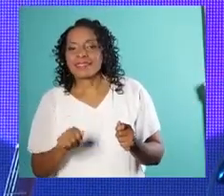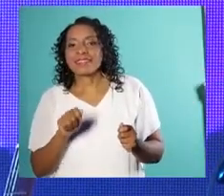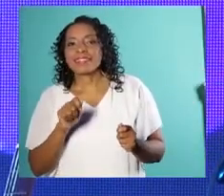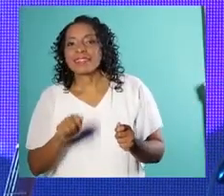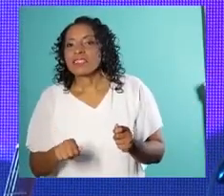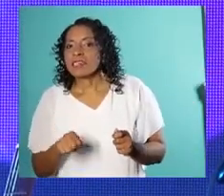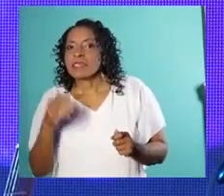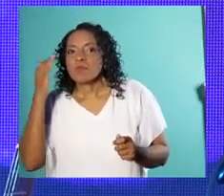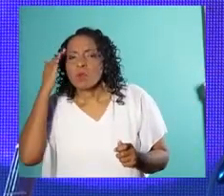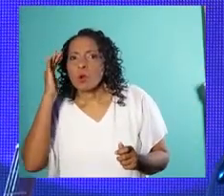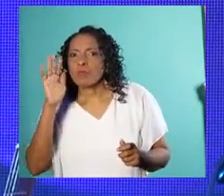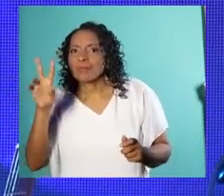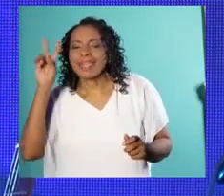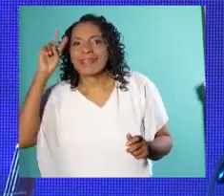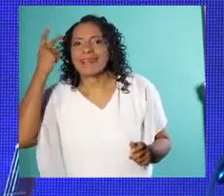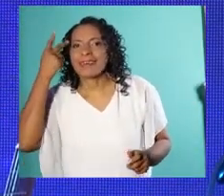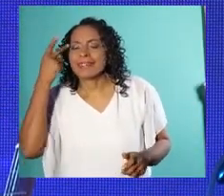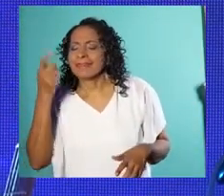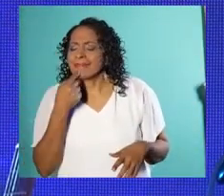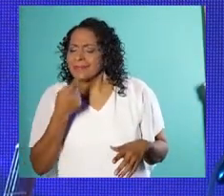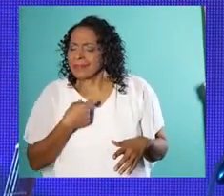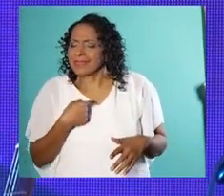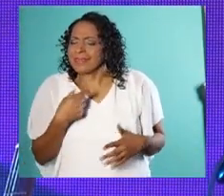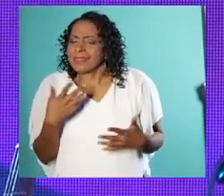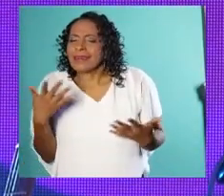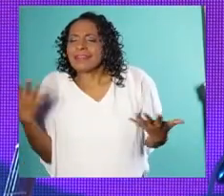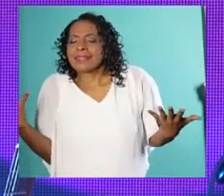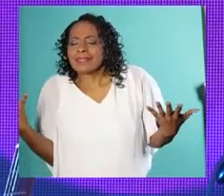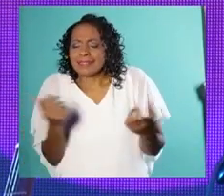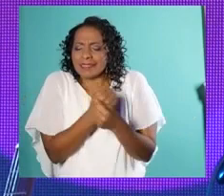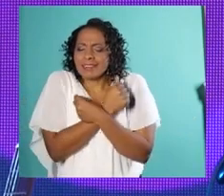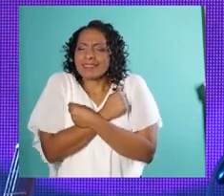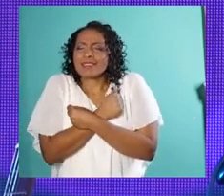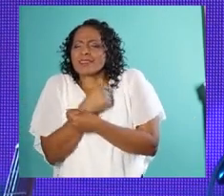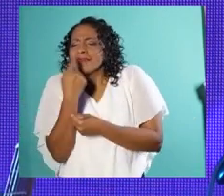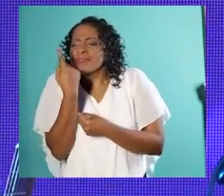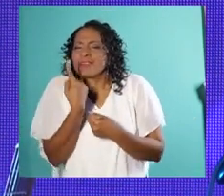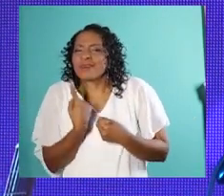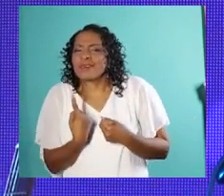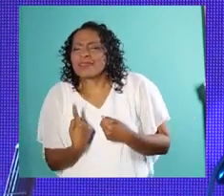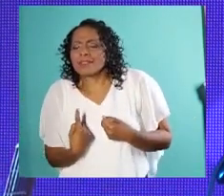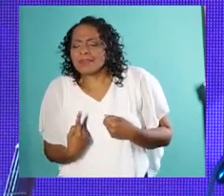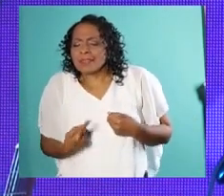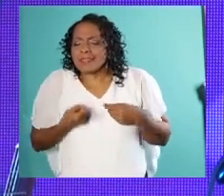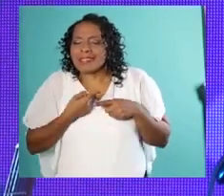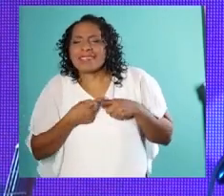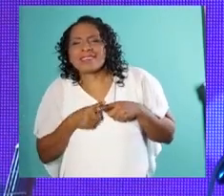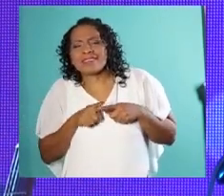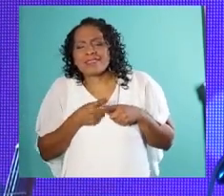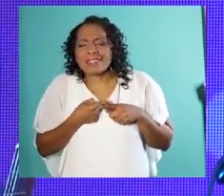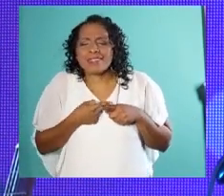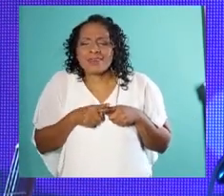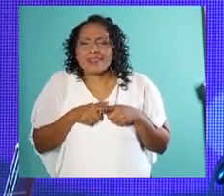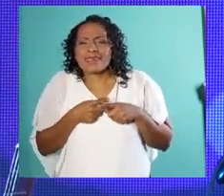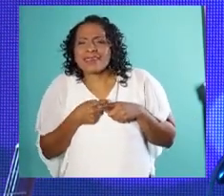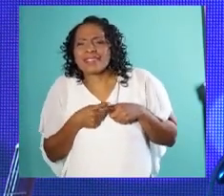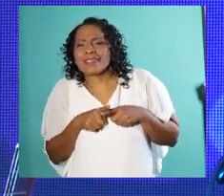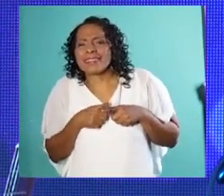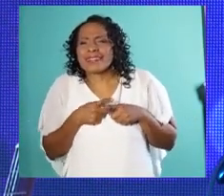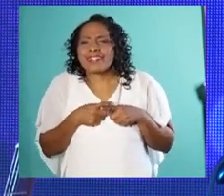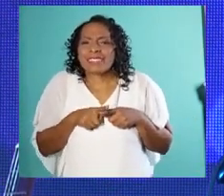Han engañado al decirnos que el amor solo te duele, solo te duele.